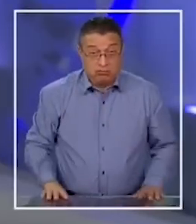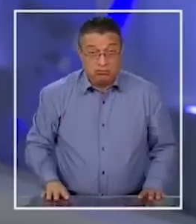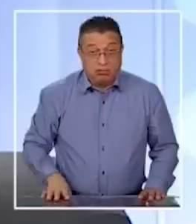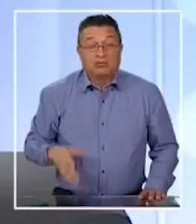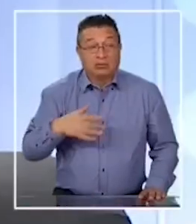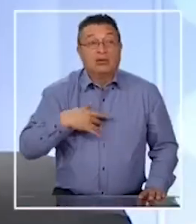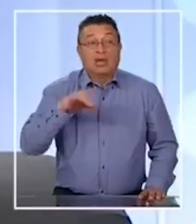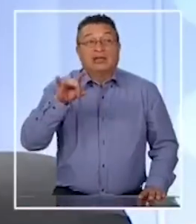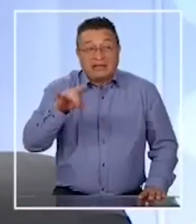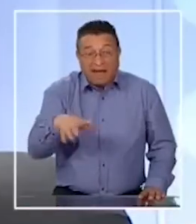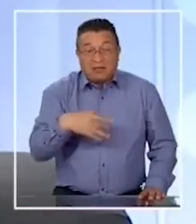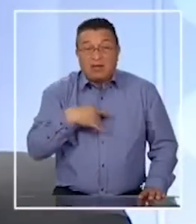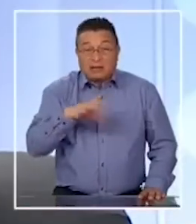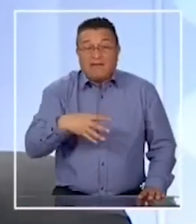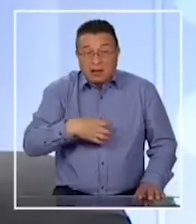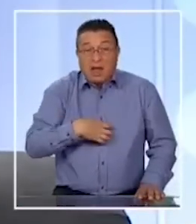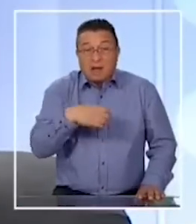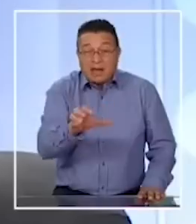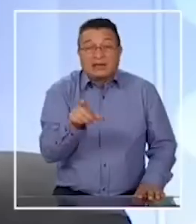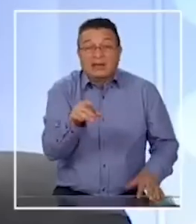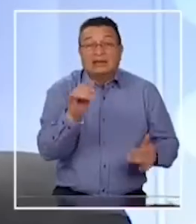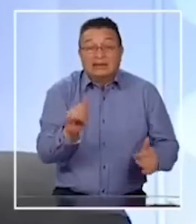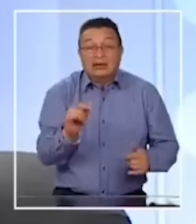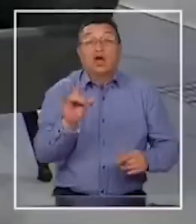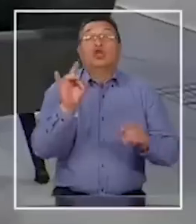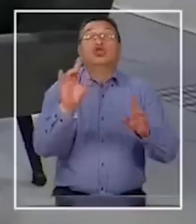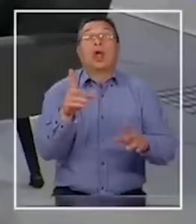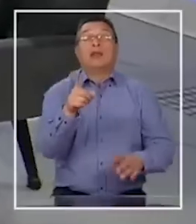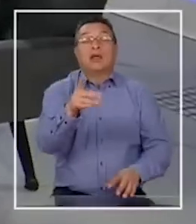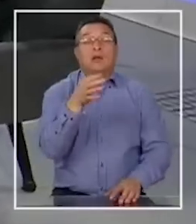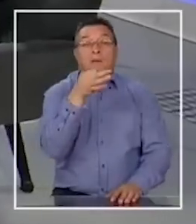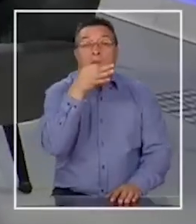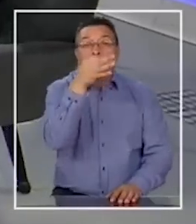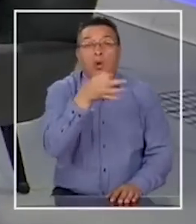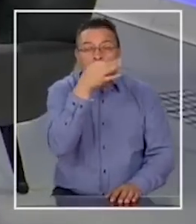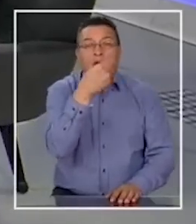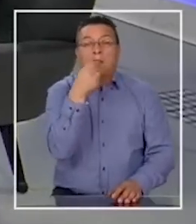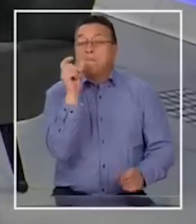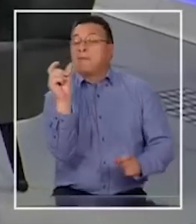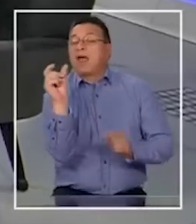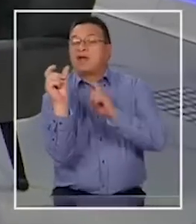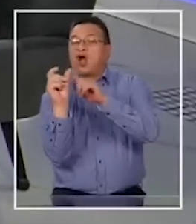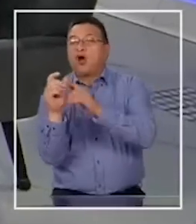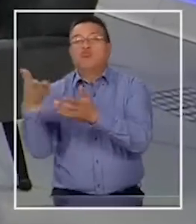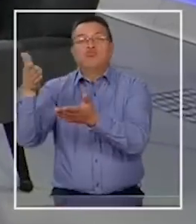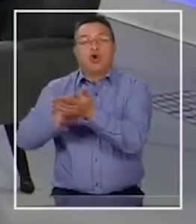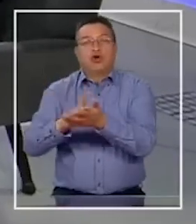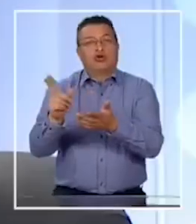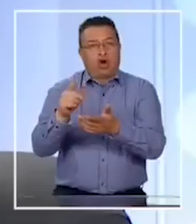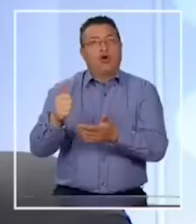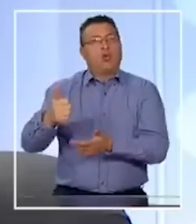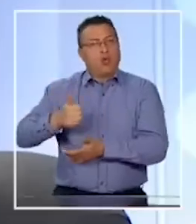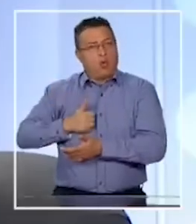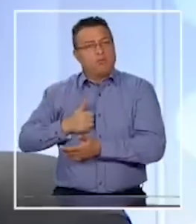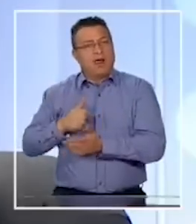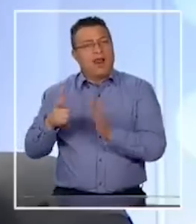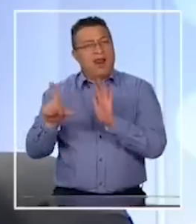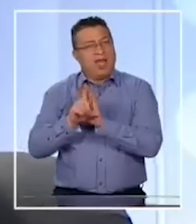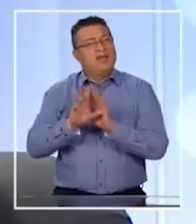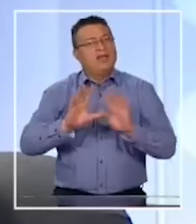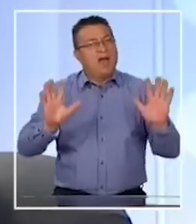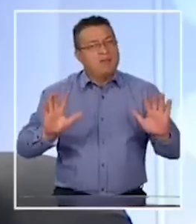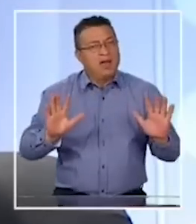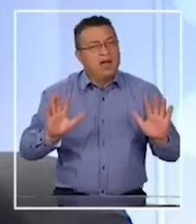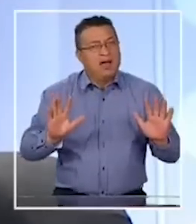si sabemos también y no empatizamos el punto solamente en el discurso utilizar la muerte en vez de el cumplimiento del derecho y de la ley esa es toda la diferencia